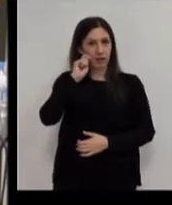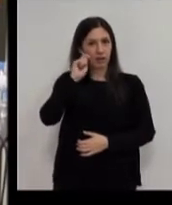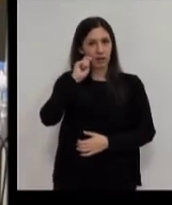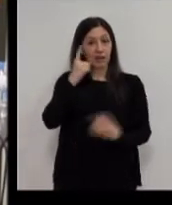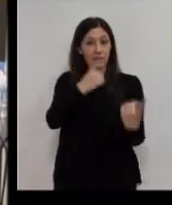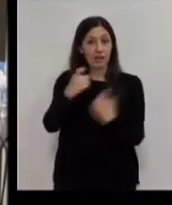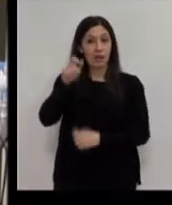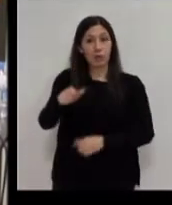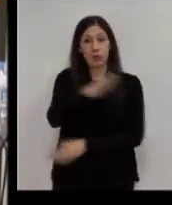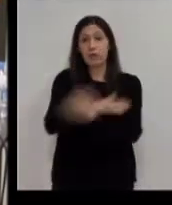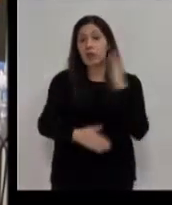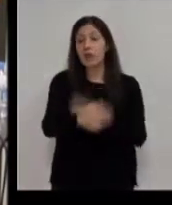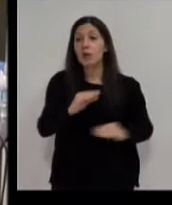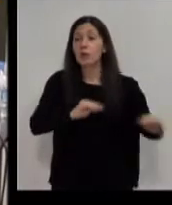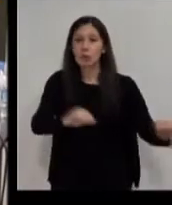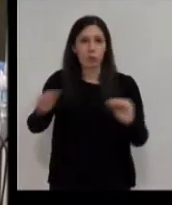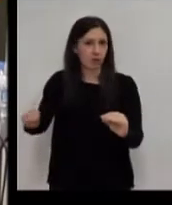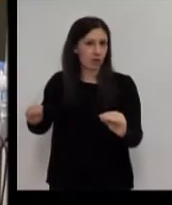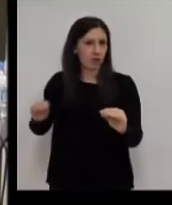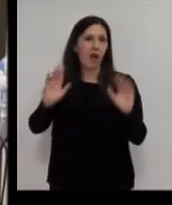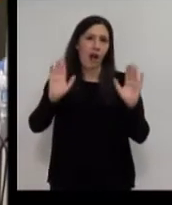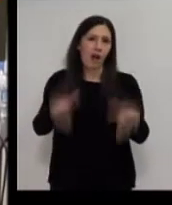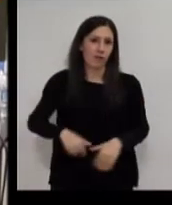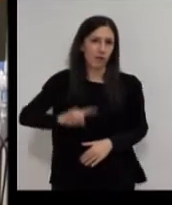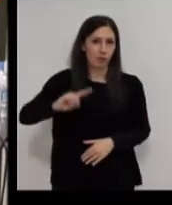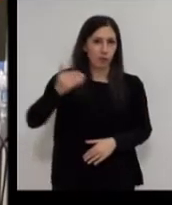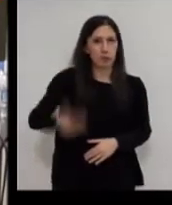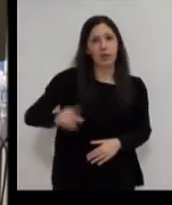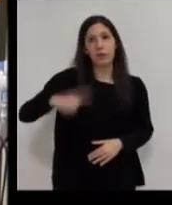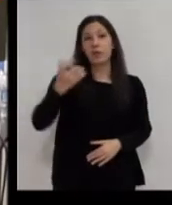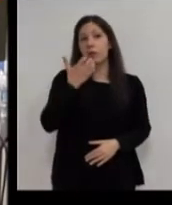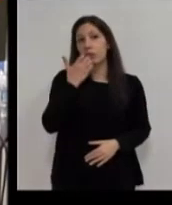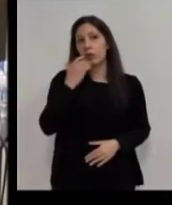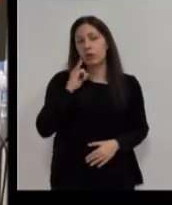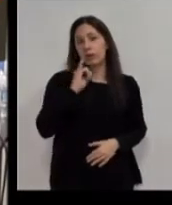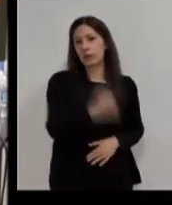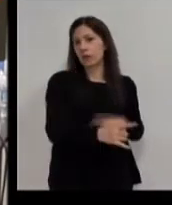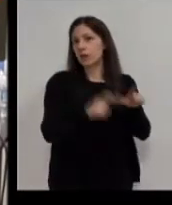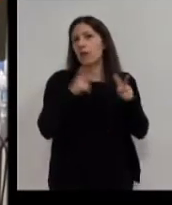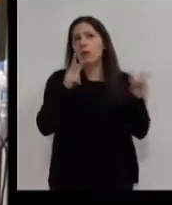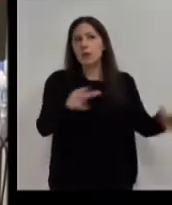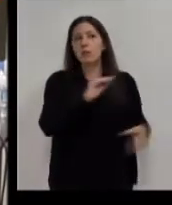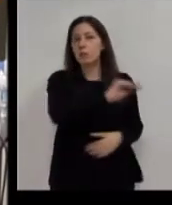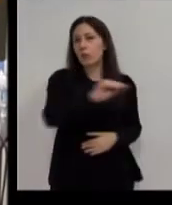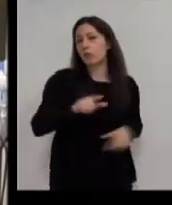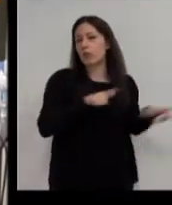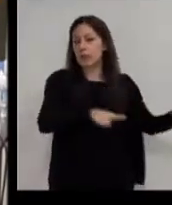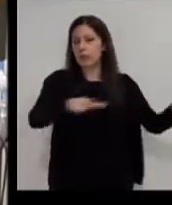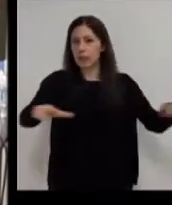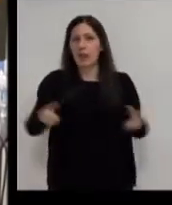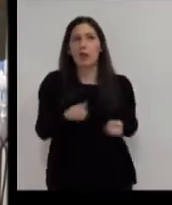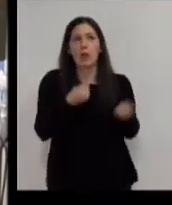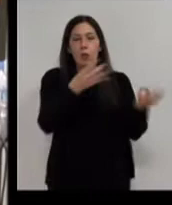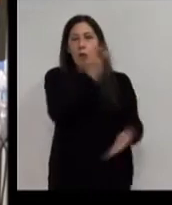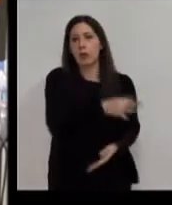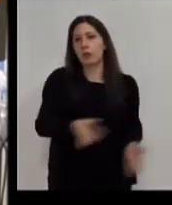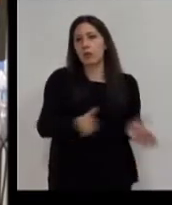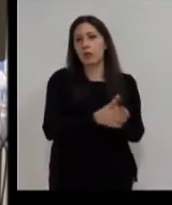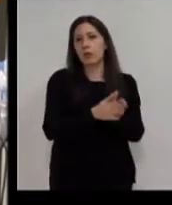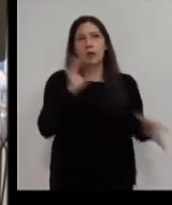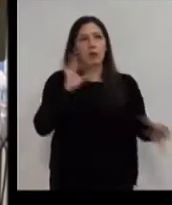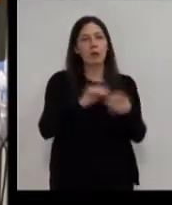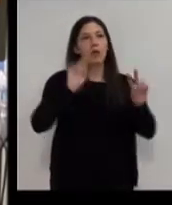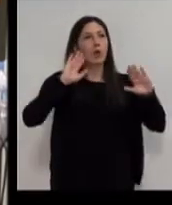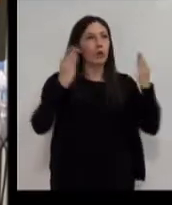del sector turístico sobre las necesidades de las personas con discapacidad, pues es aún más relevante. Porque tú llamas a un hotel y le preguntas cuántas